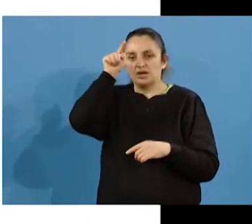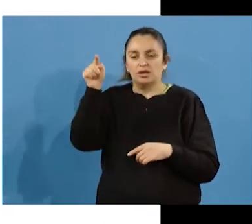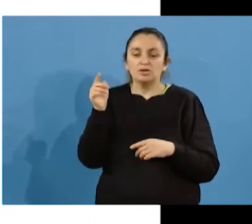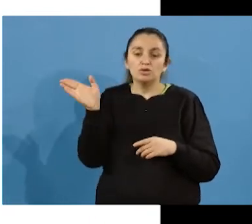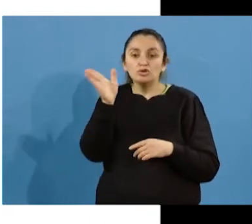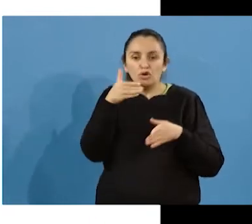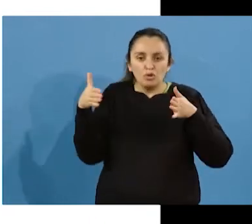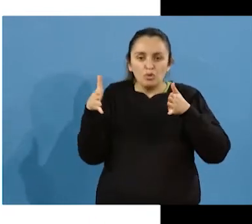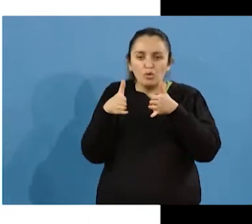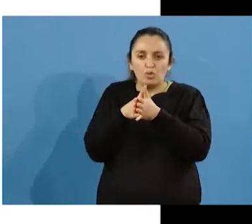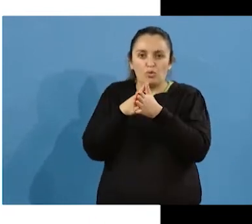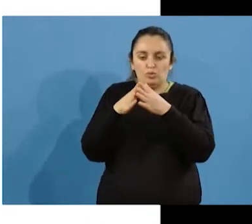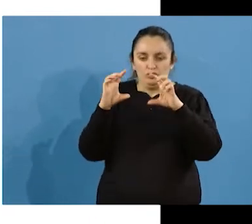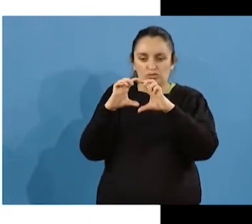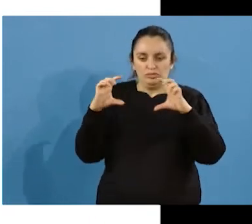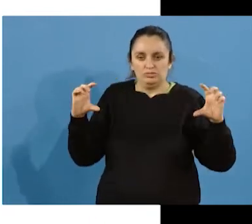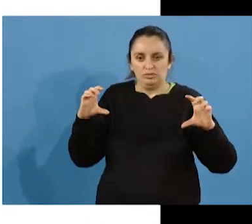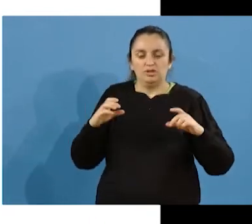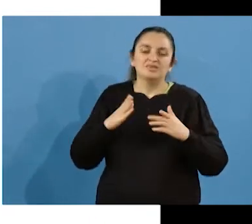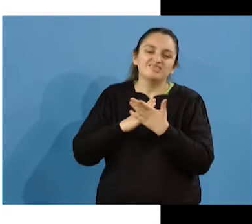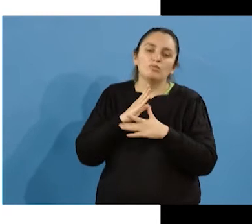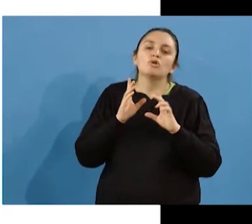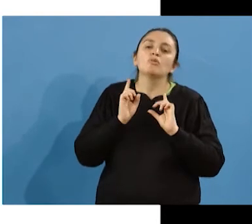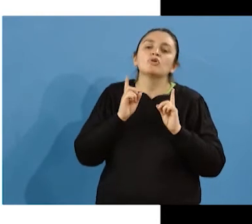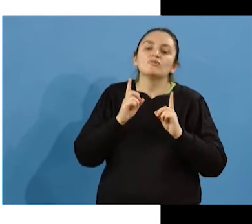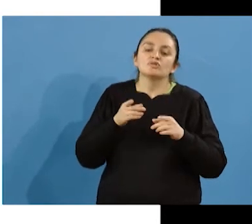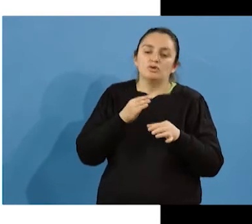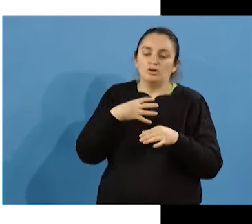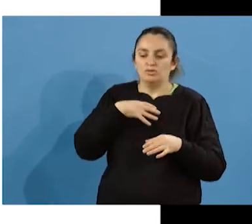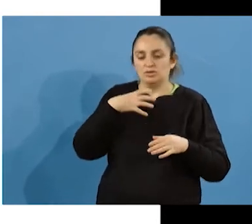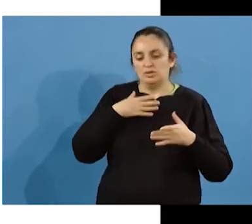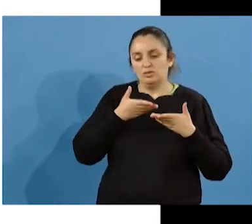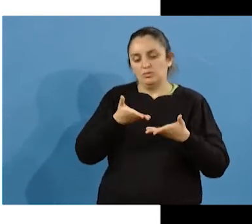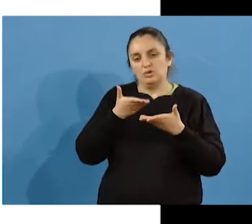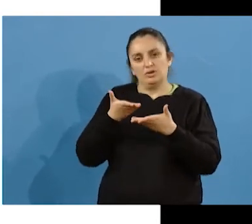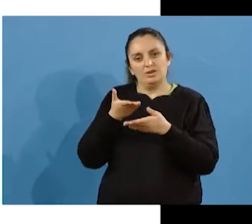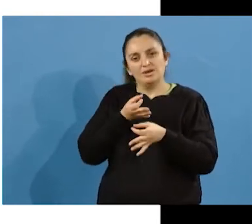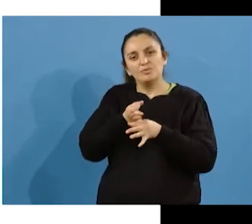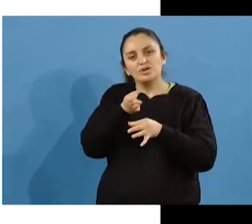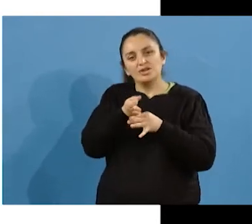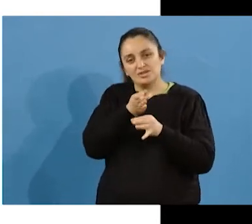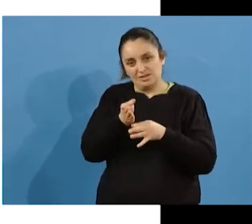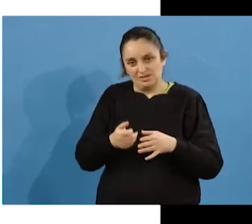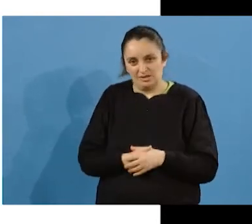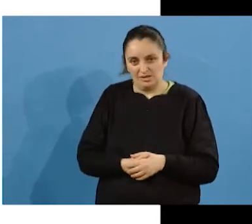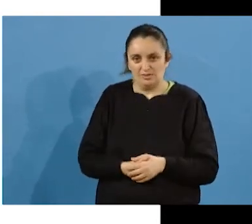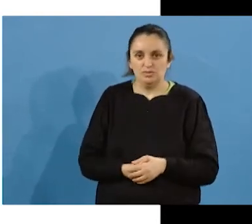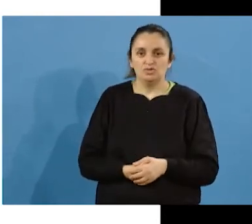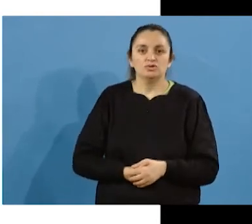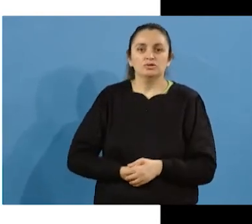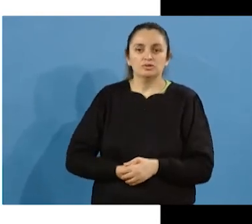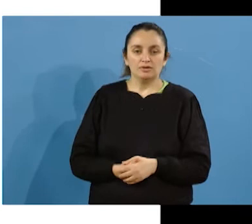ejercicios que por lo general los profesores damos a nuestros alumnos es como que concentramos y damos estos ejercicios